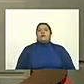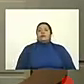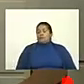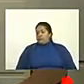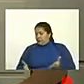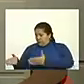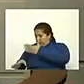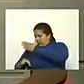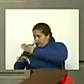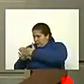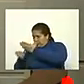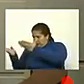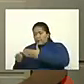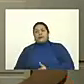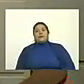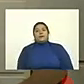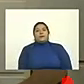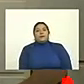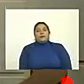Continúe, señor.